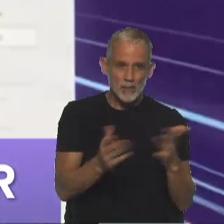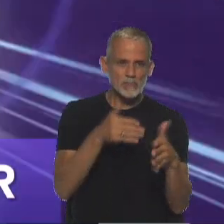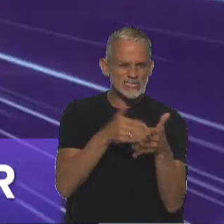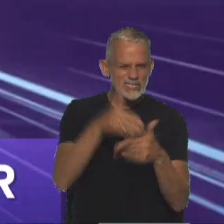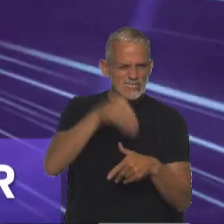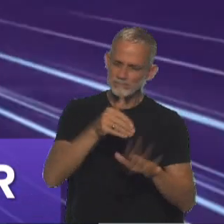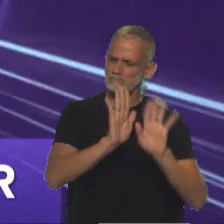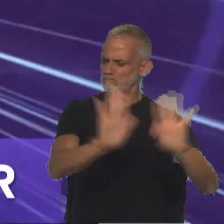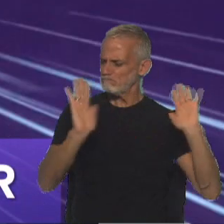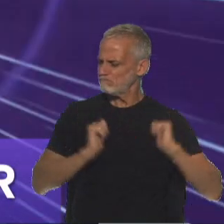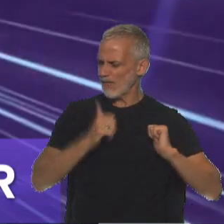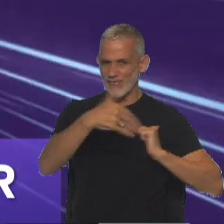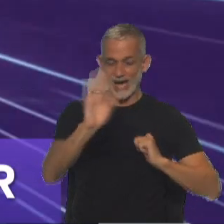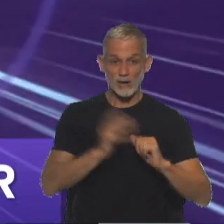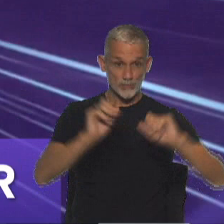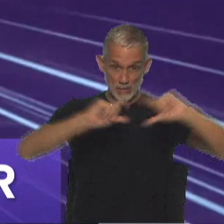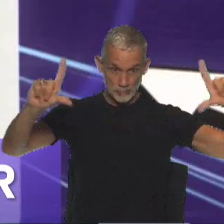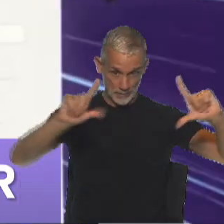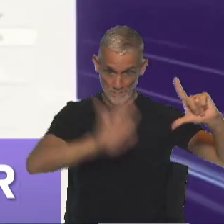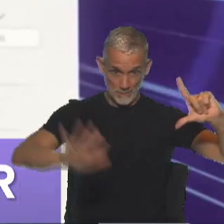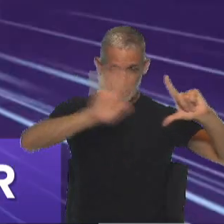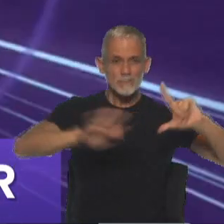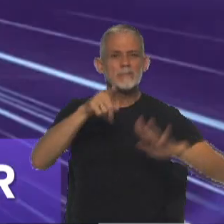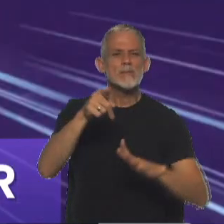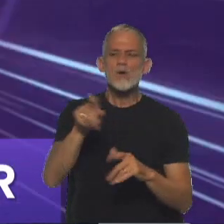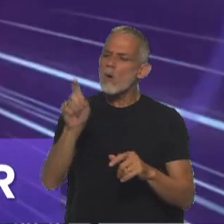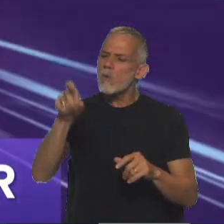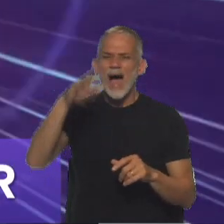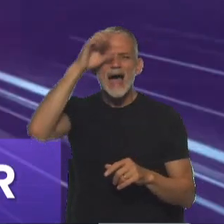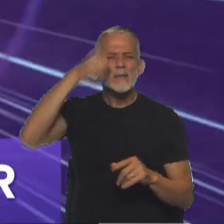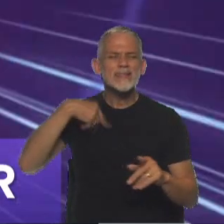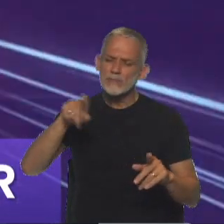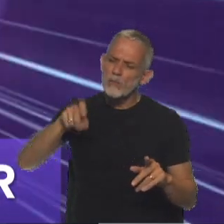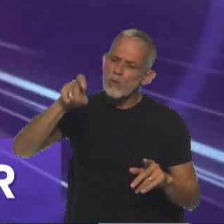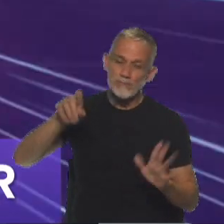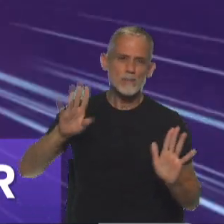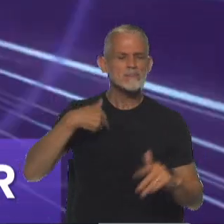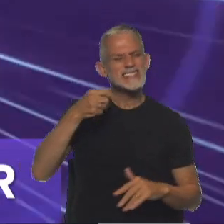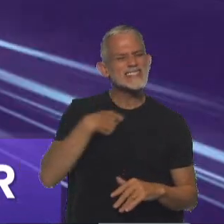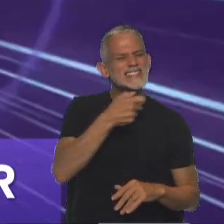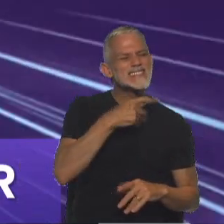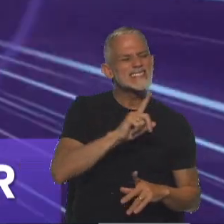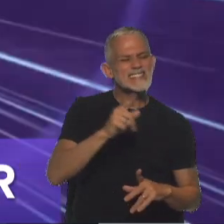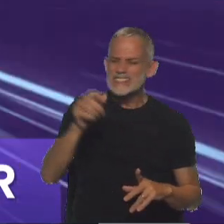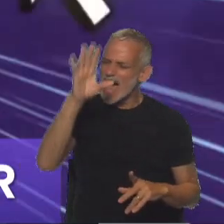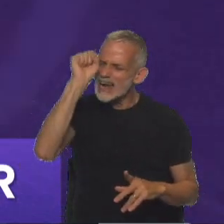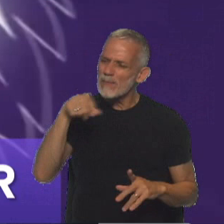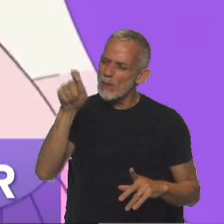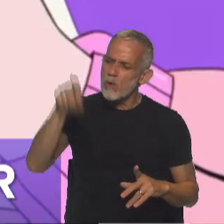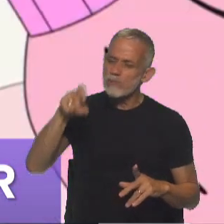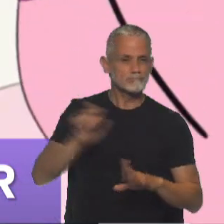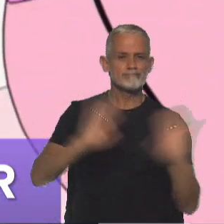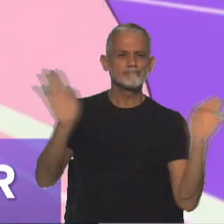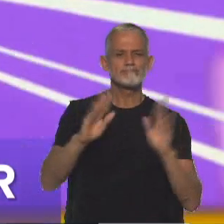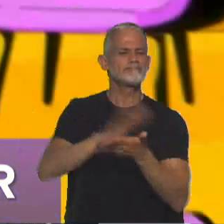muy común. Si estamos dentro de la plataforma, tenemos algo llamado botón de arrepentimiento, que uno puede arrepentirse de la compra. Tener en cuenta que